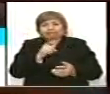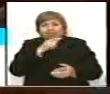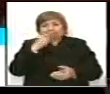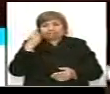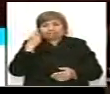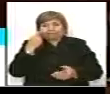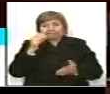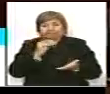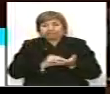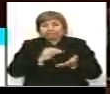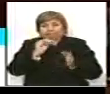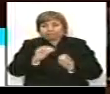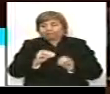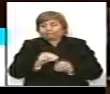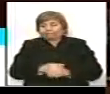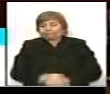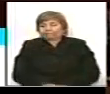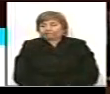que lo han puesto,